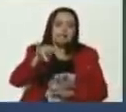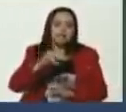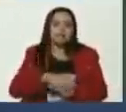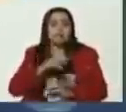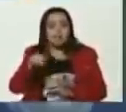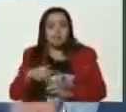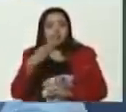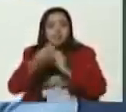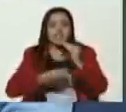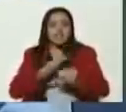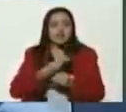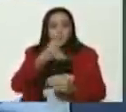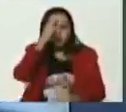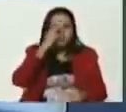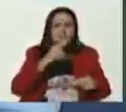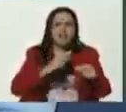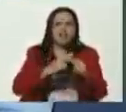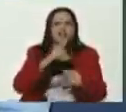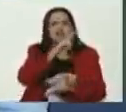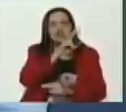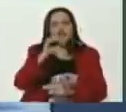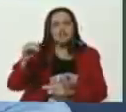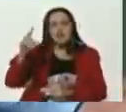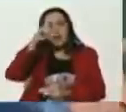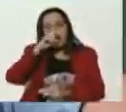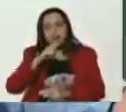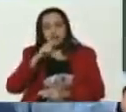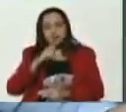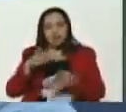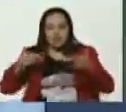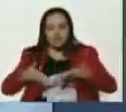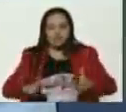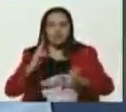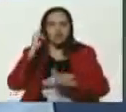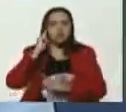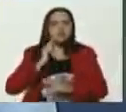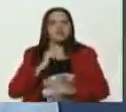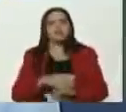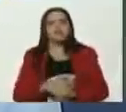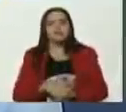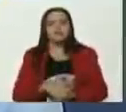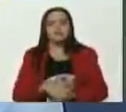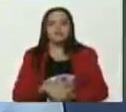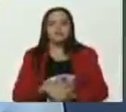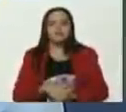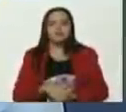al bicentenario del padre Bolívar, para que usted vea, año 83 nacimos.